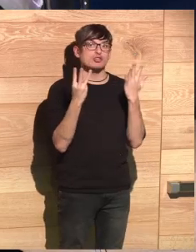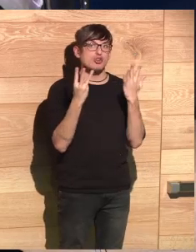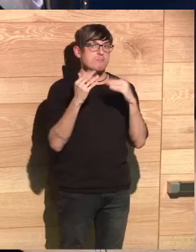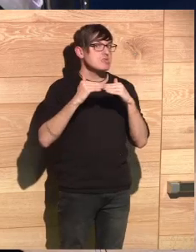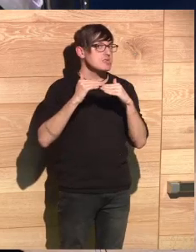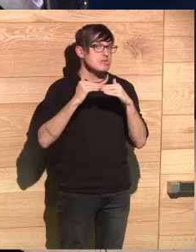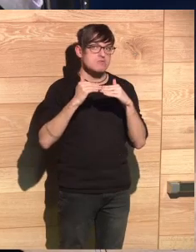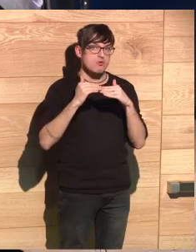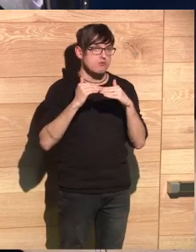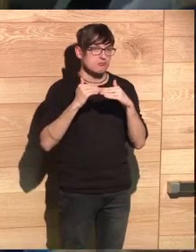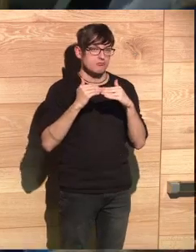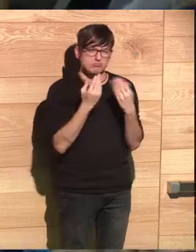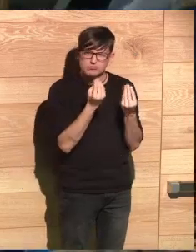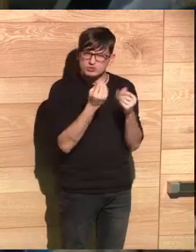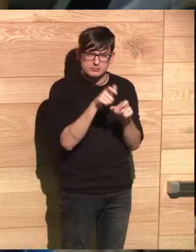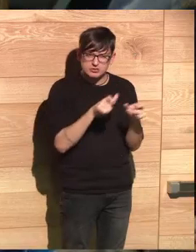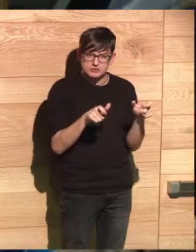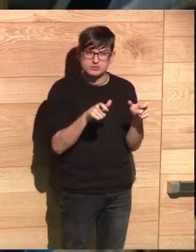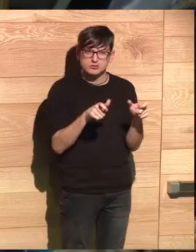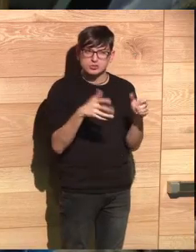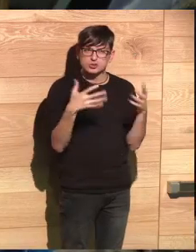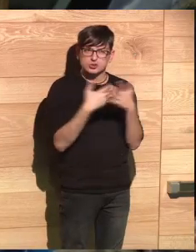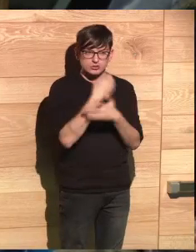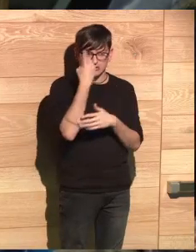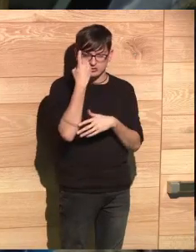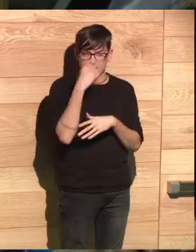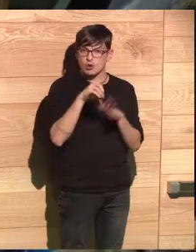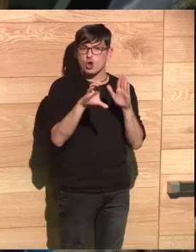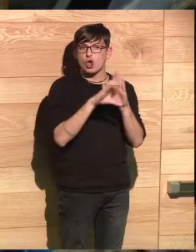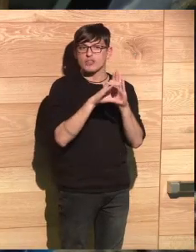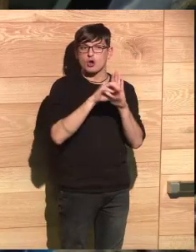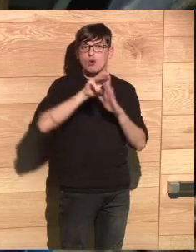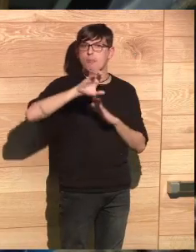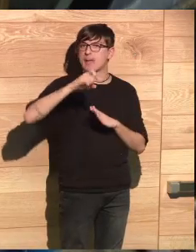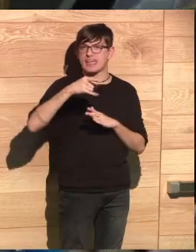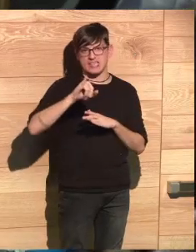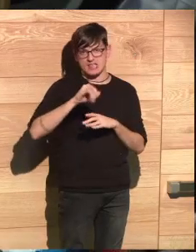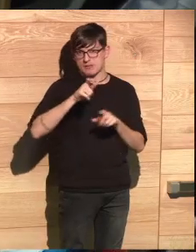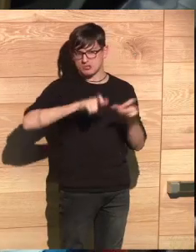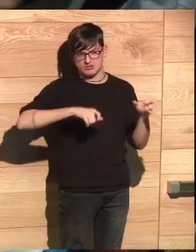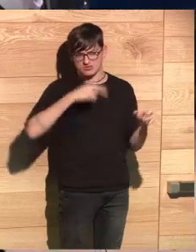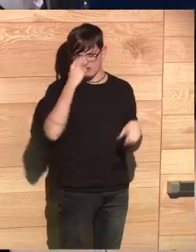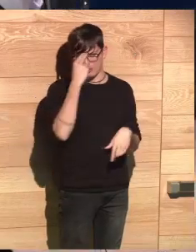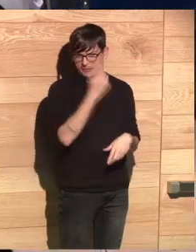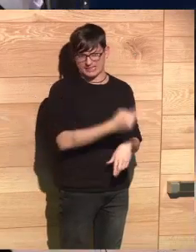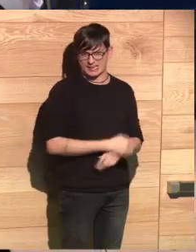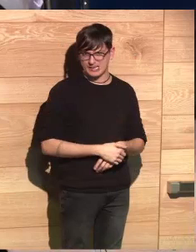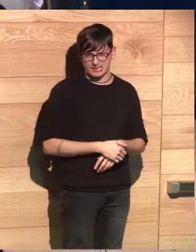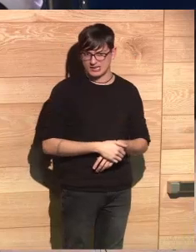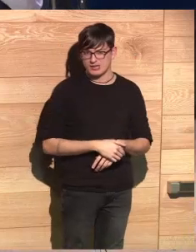del curso, más de la mitad del curso. Sabemos que el código PEGI no lo respeta nadie, eso lo sabemos todos. No les interesa, a las